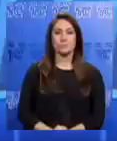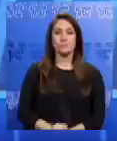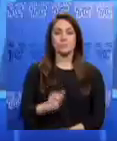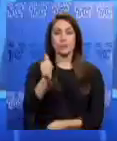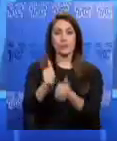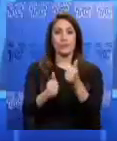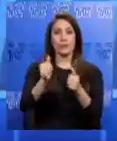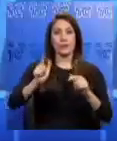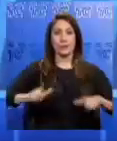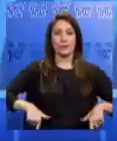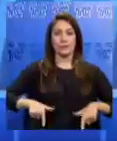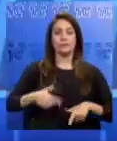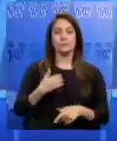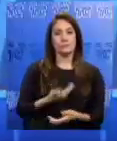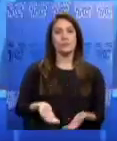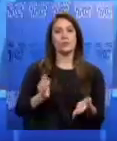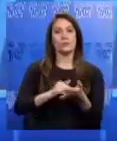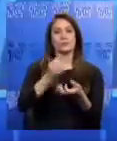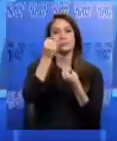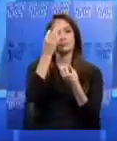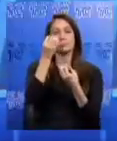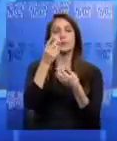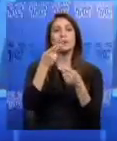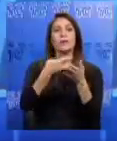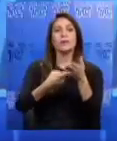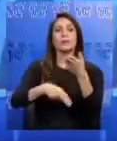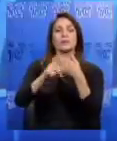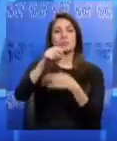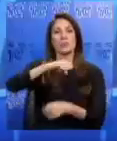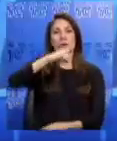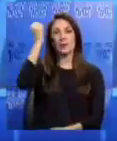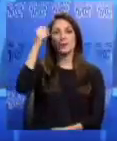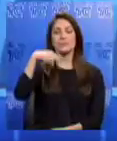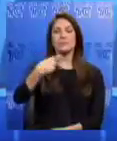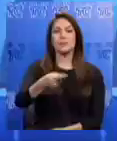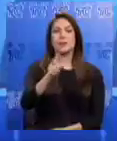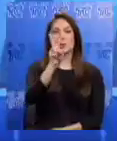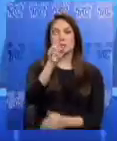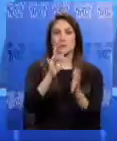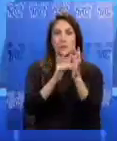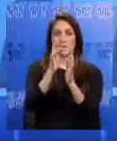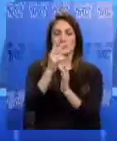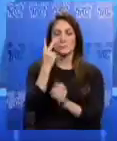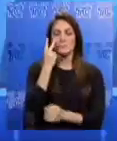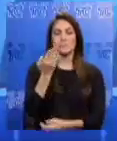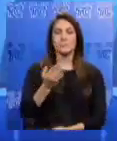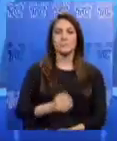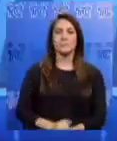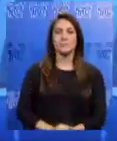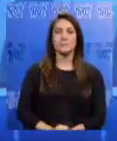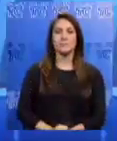candidato Lenín Moreno reiteró que volverá a ratificar su triunfo el próximo 12 de abril. Veamos.